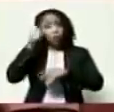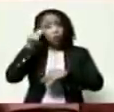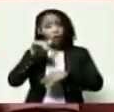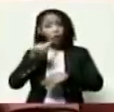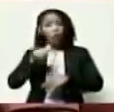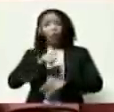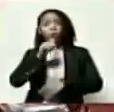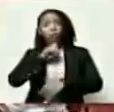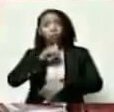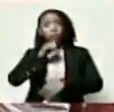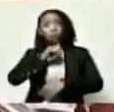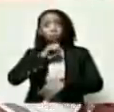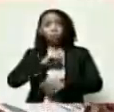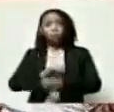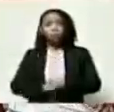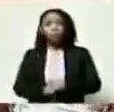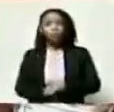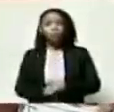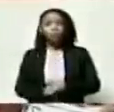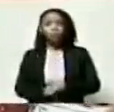padece.